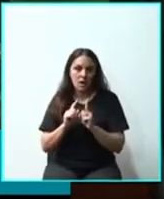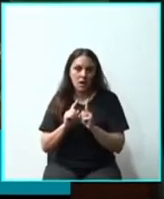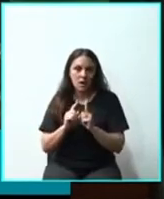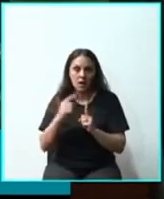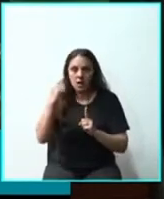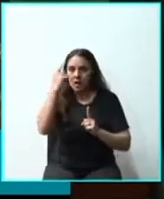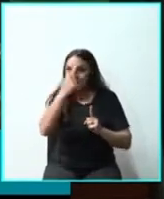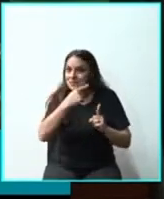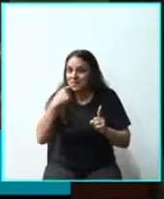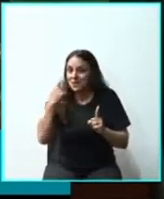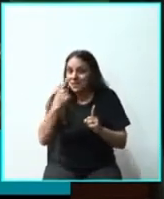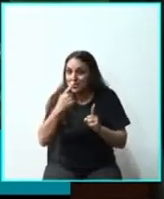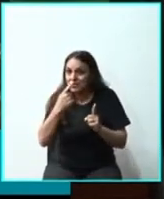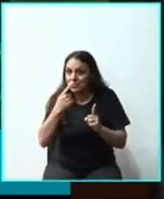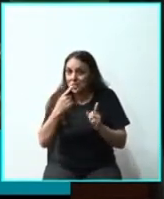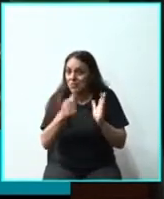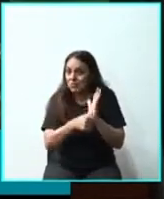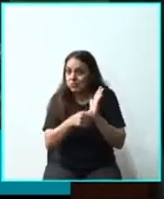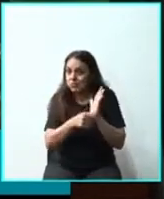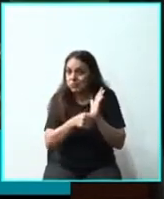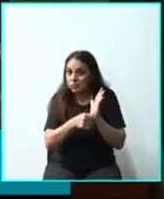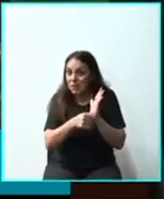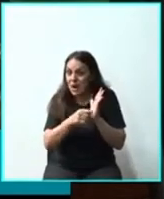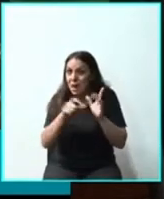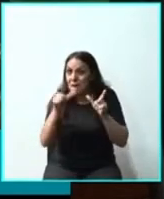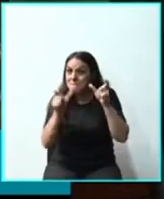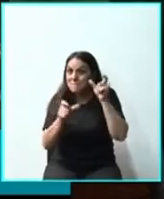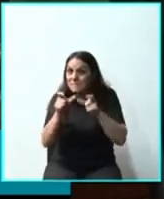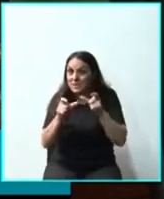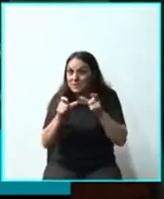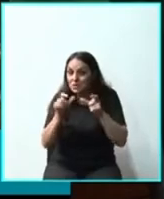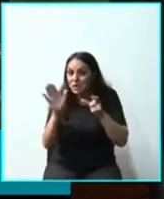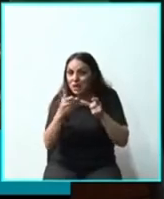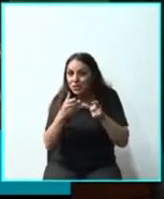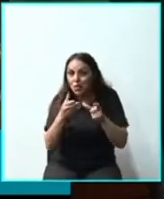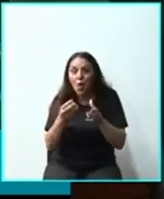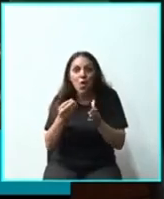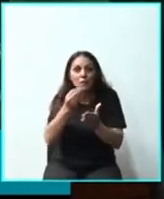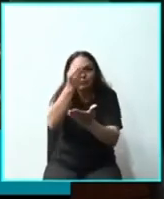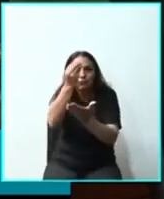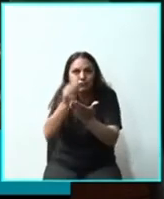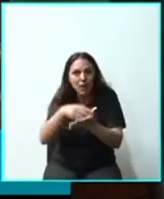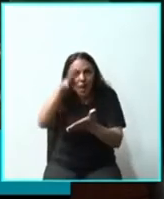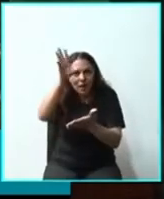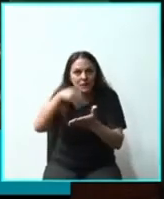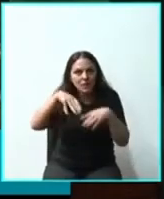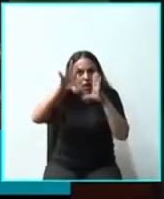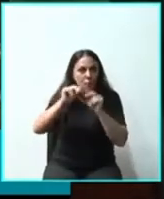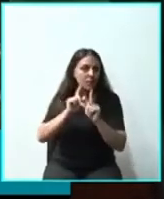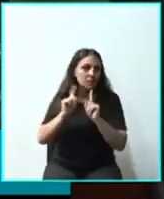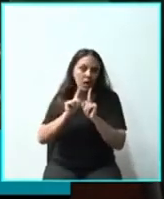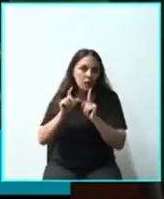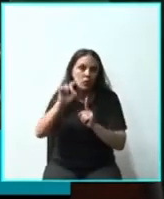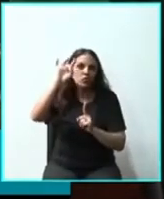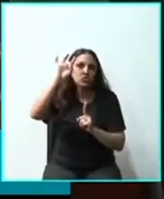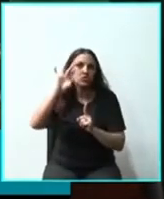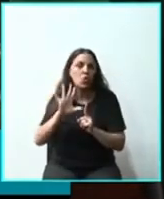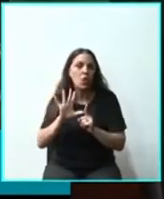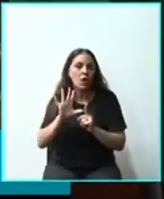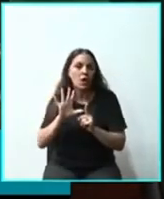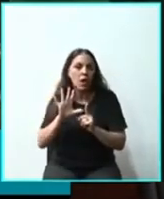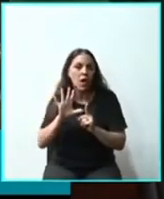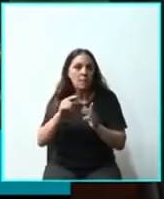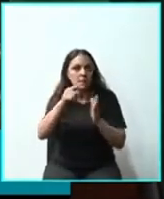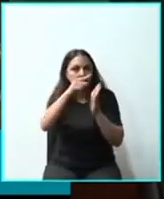44 millones de personas del país o 3 millones de habitantes en la ciudad. Es solo para el padrón